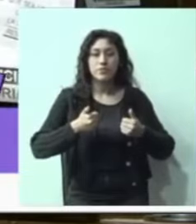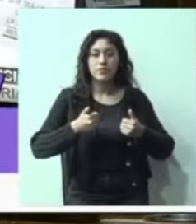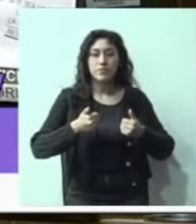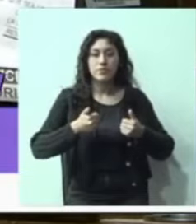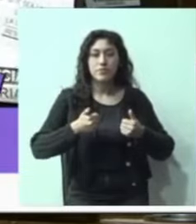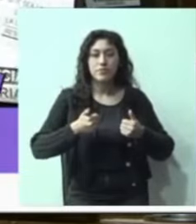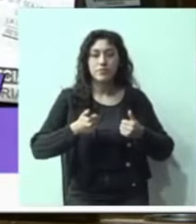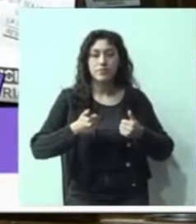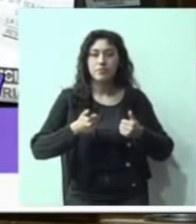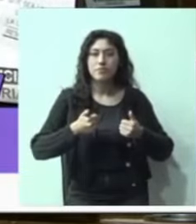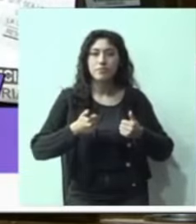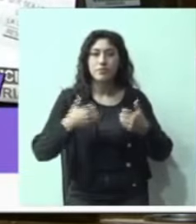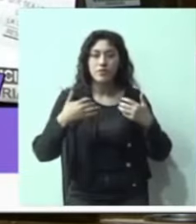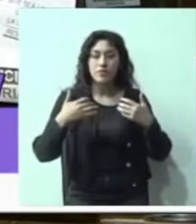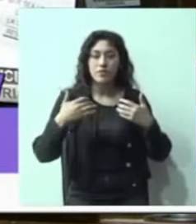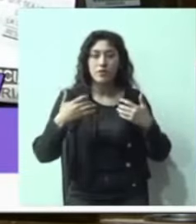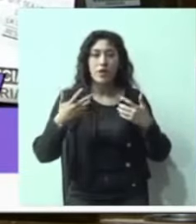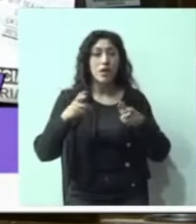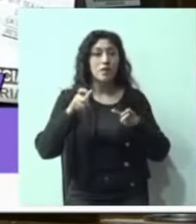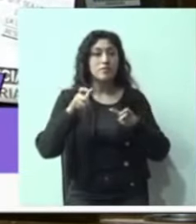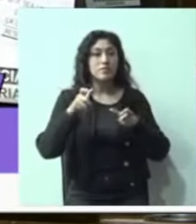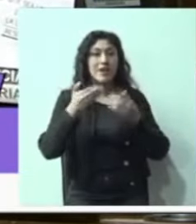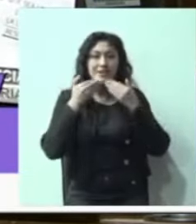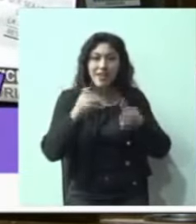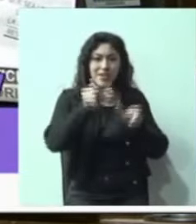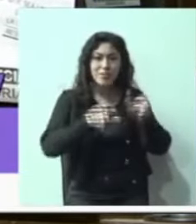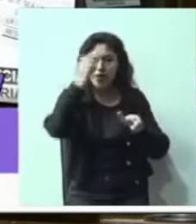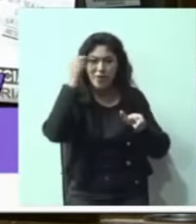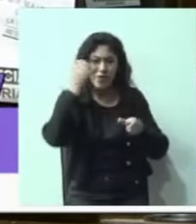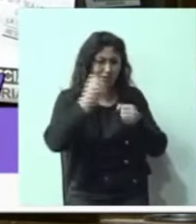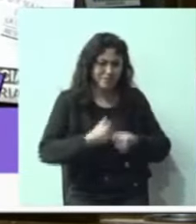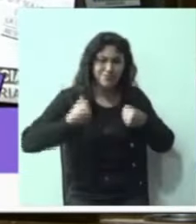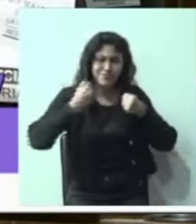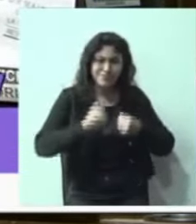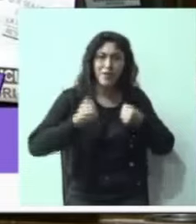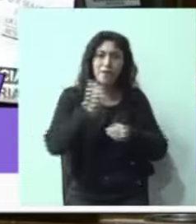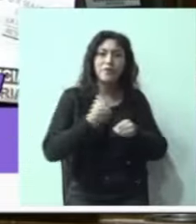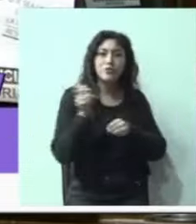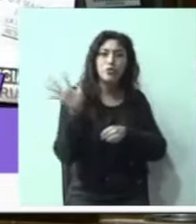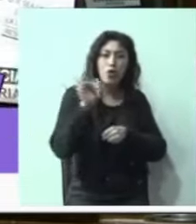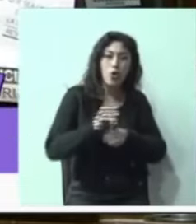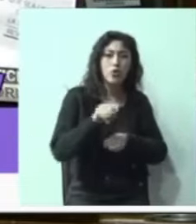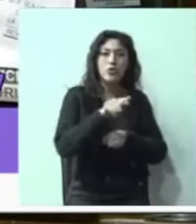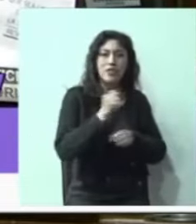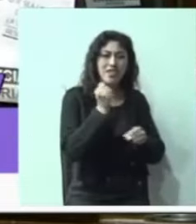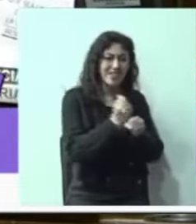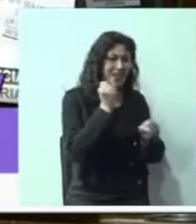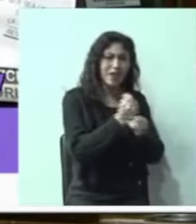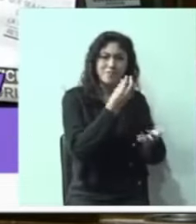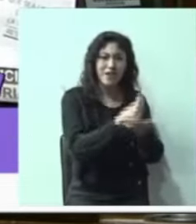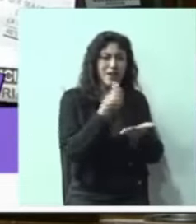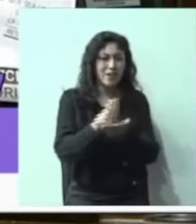se sostiene por el enorme esfuerzo de enfermería que tiene jornadas laborales que no son lógicas. ¿Y saben